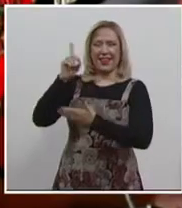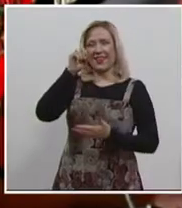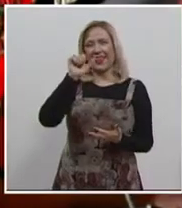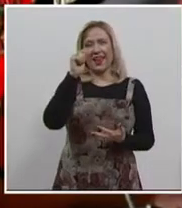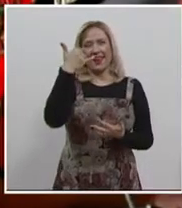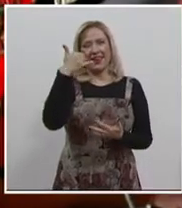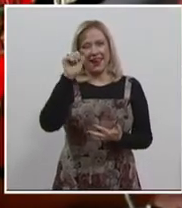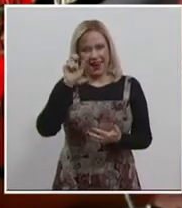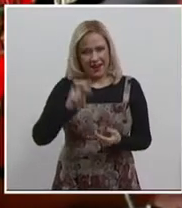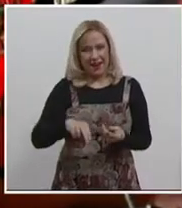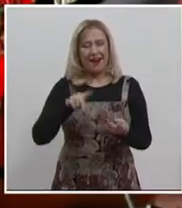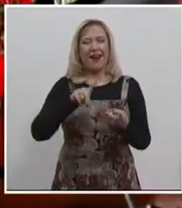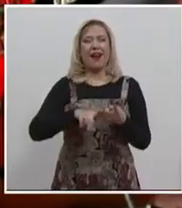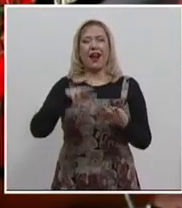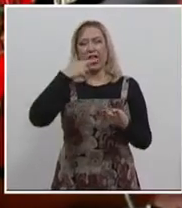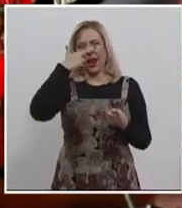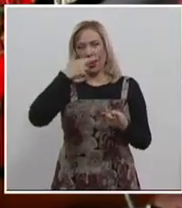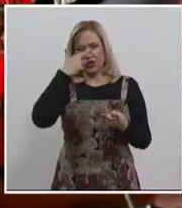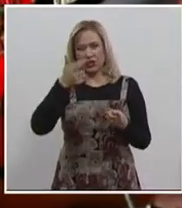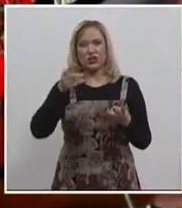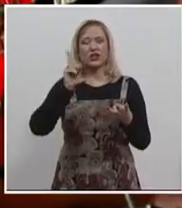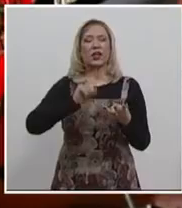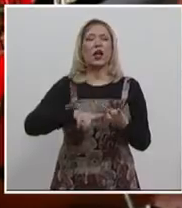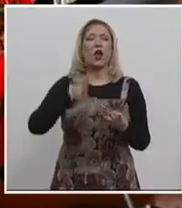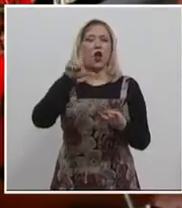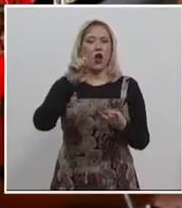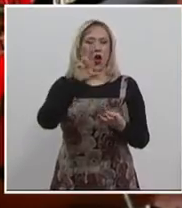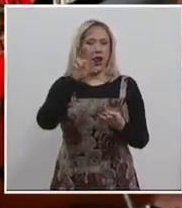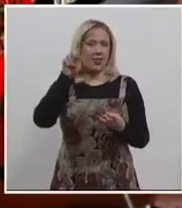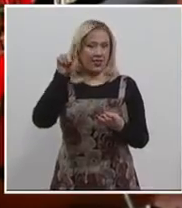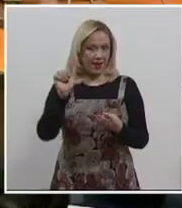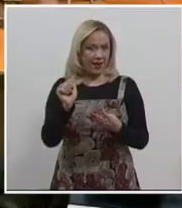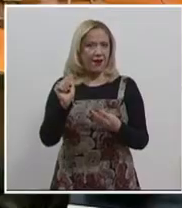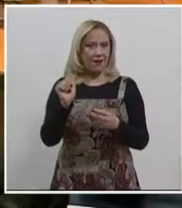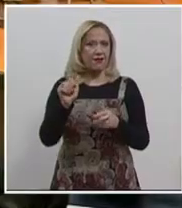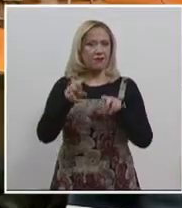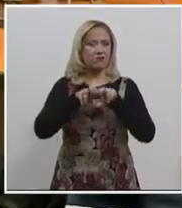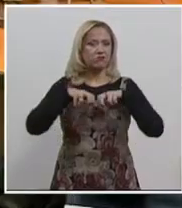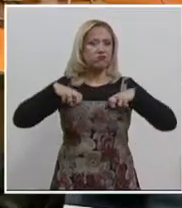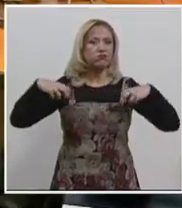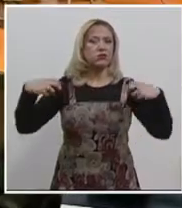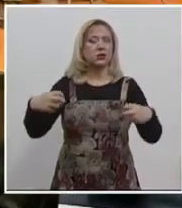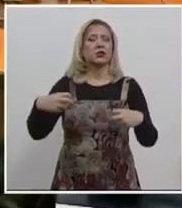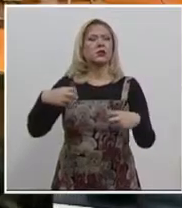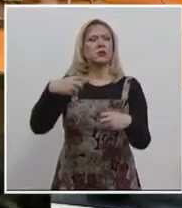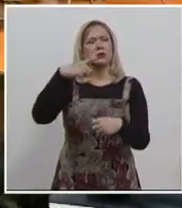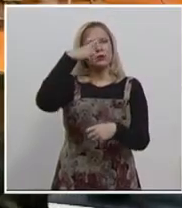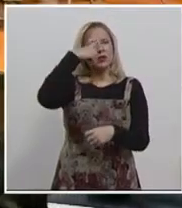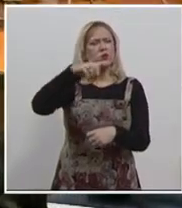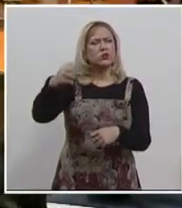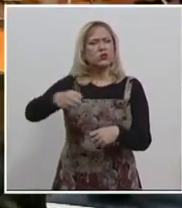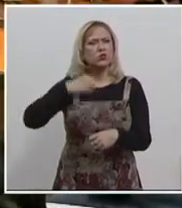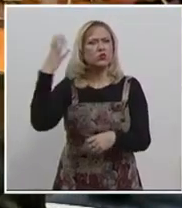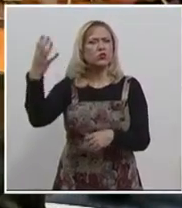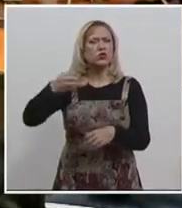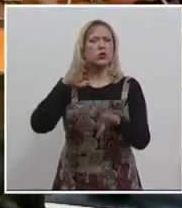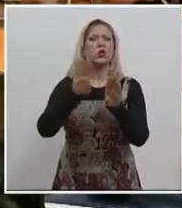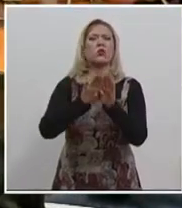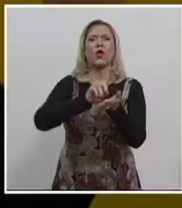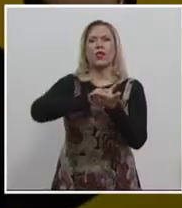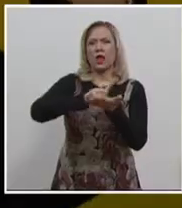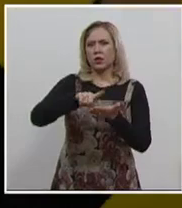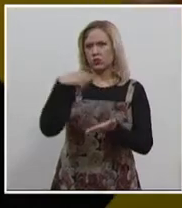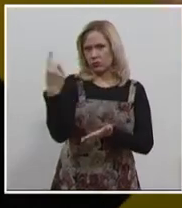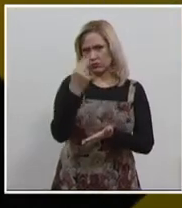las ministras Ana Margarita Ríos Farjat y Loreta Ortiz Alf participaron en el seminario sobre el derecho a la